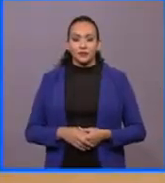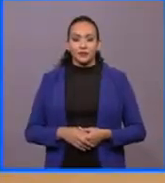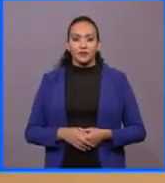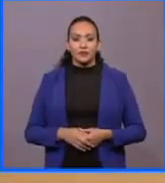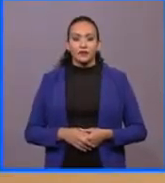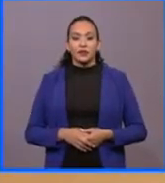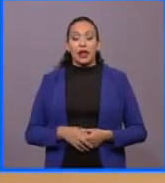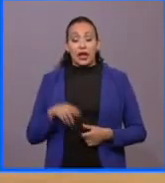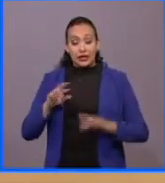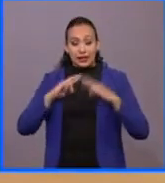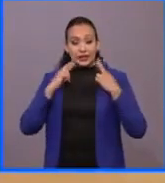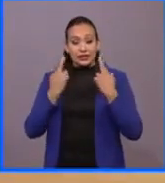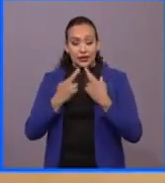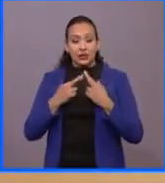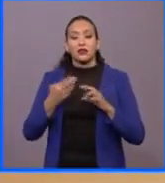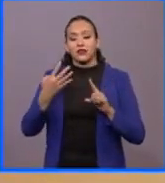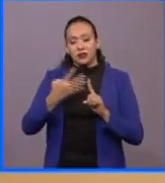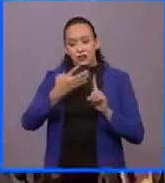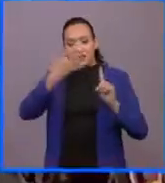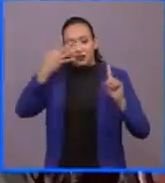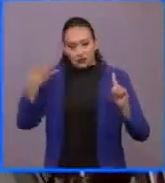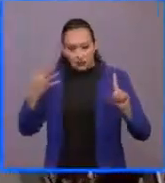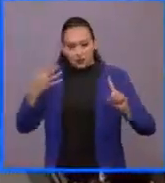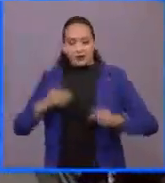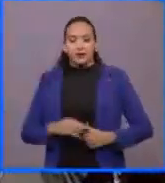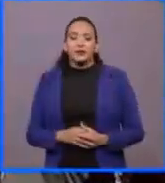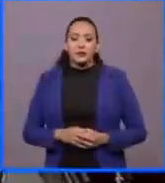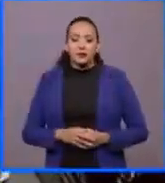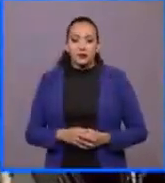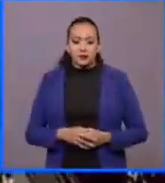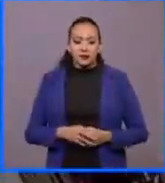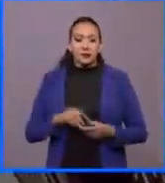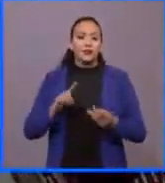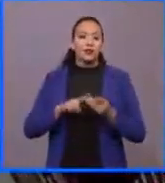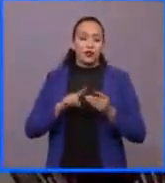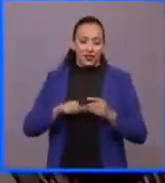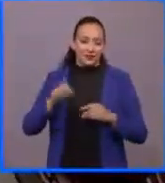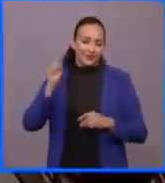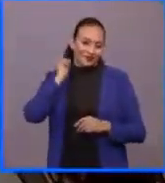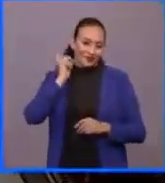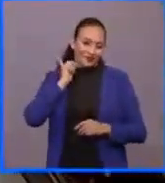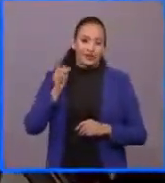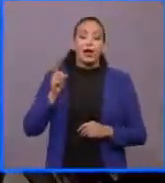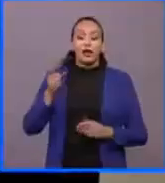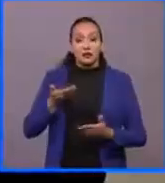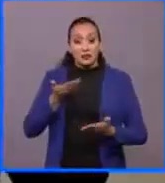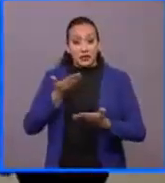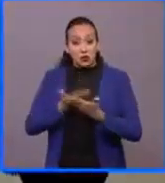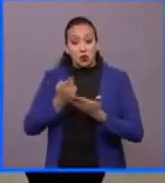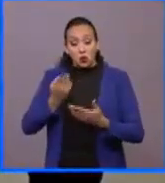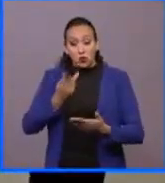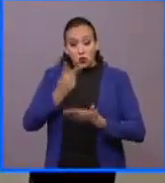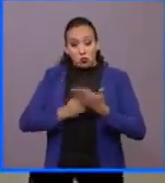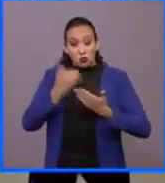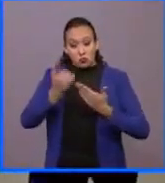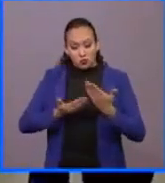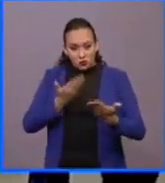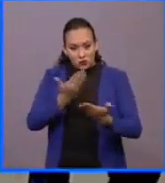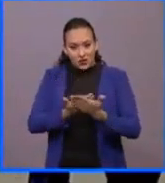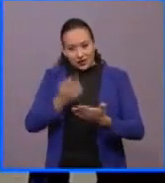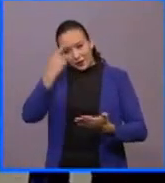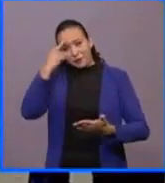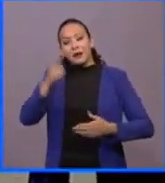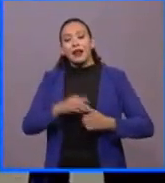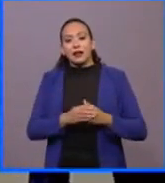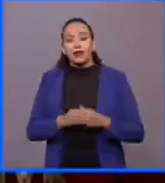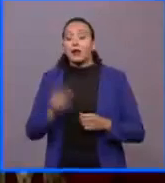Y durante el Parlamento LGBTIQ+, en el Congreso Capitalino se presentó una iniciativa para castigar